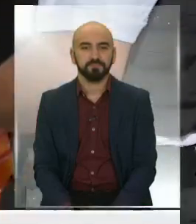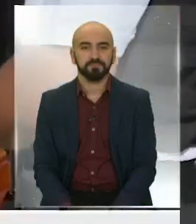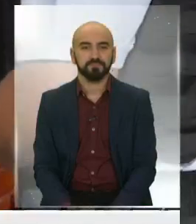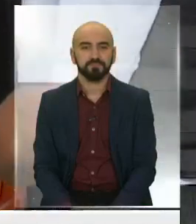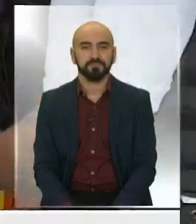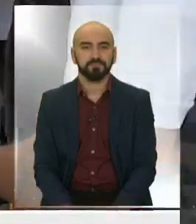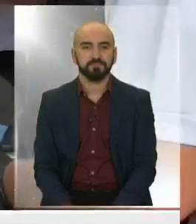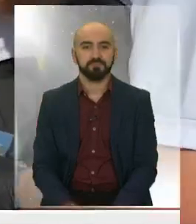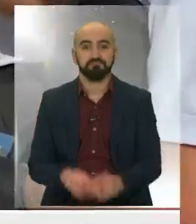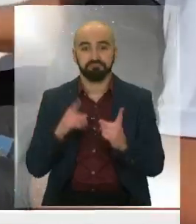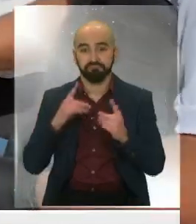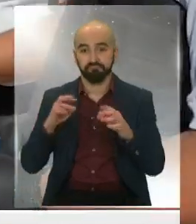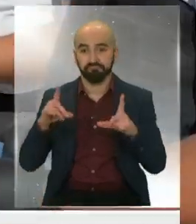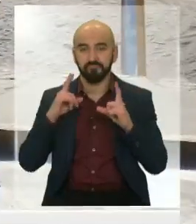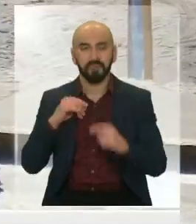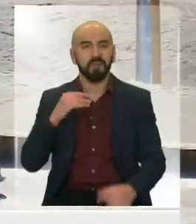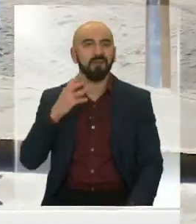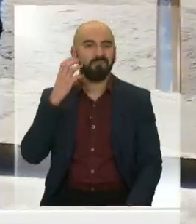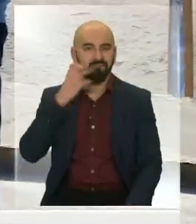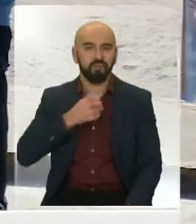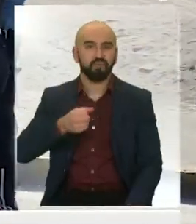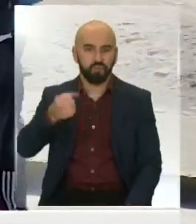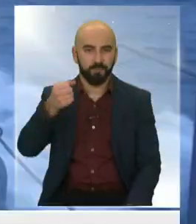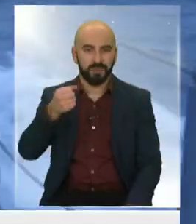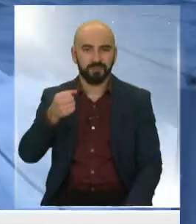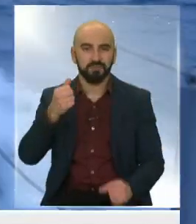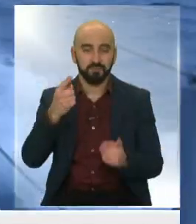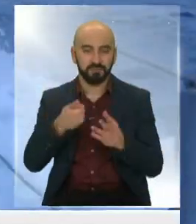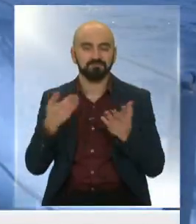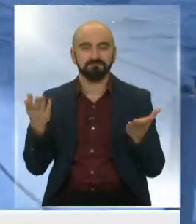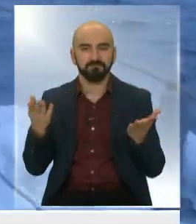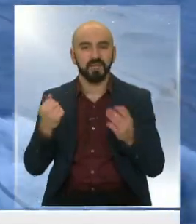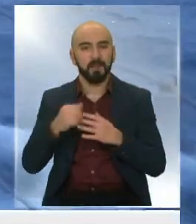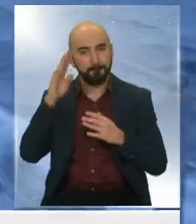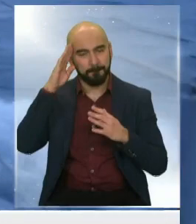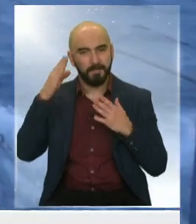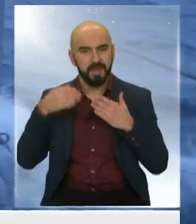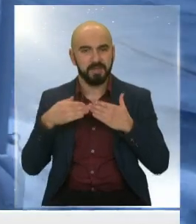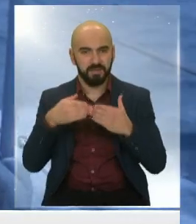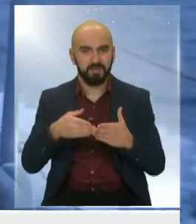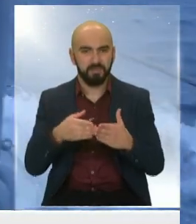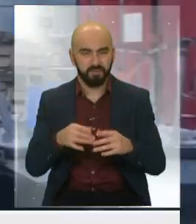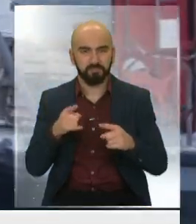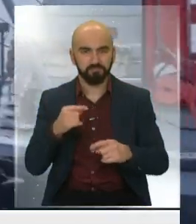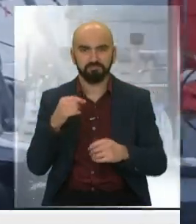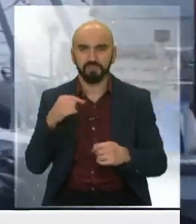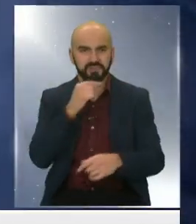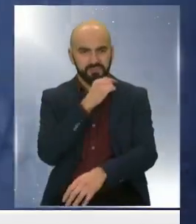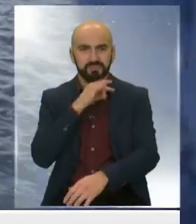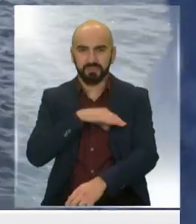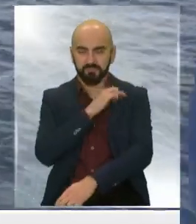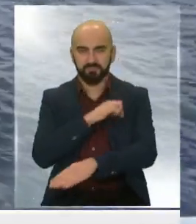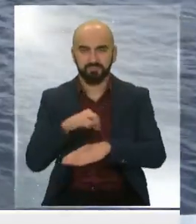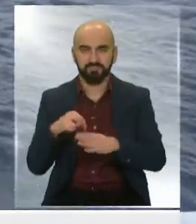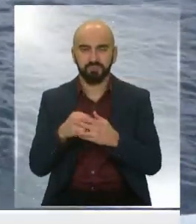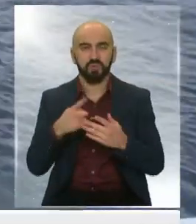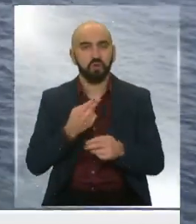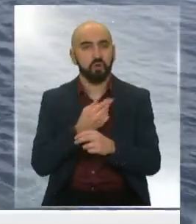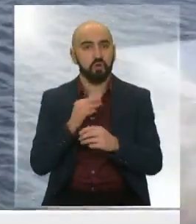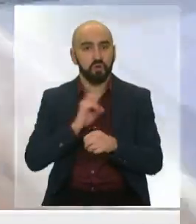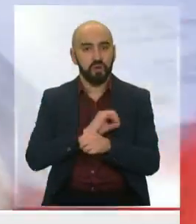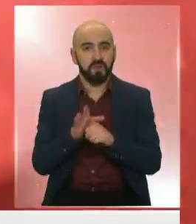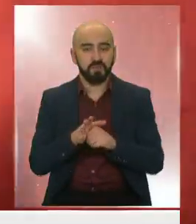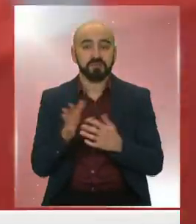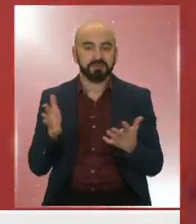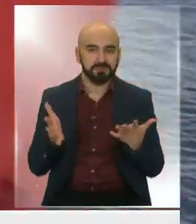Con la figura de Prats como un ejemplo, los marinos se despliegan por Chile, ahí donde el coronavirus amenaza, ahí donde la ayuda se